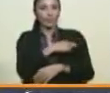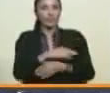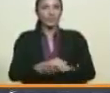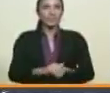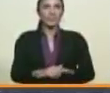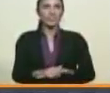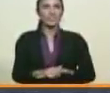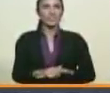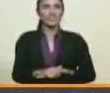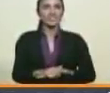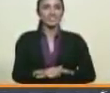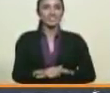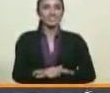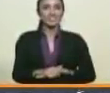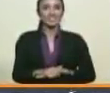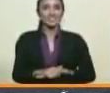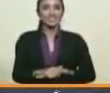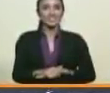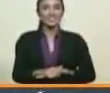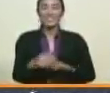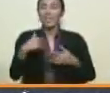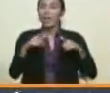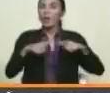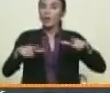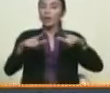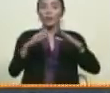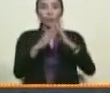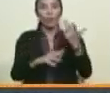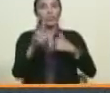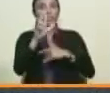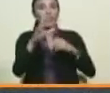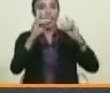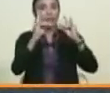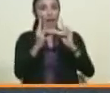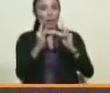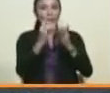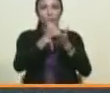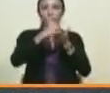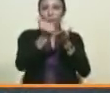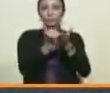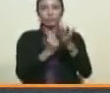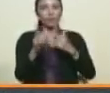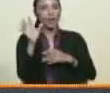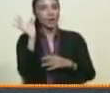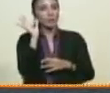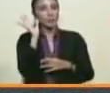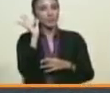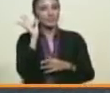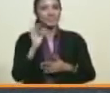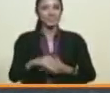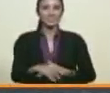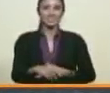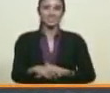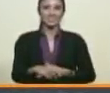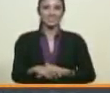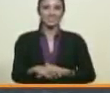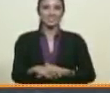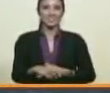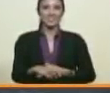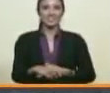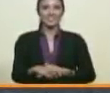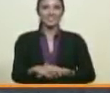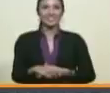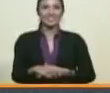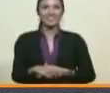por aquí encontramos en la sala de partos donde contamos con tres camas inn ecológicas posteriormente que la paciente es ingresada esta área